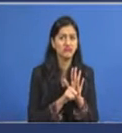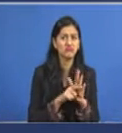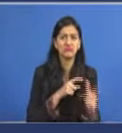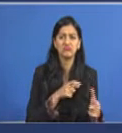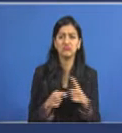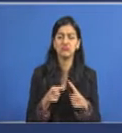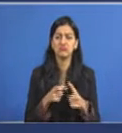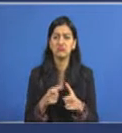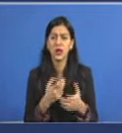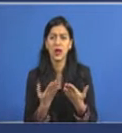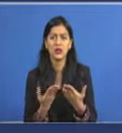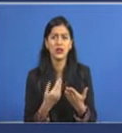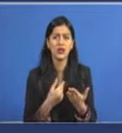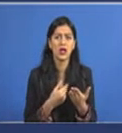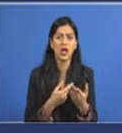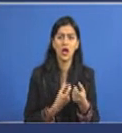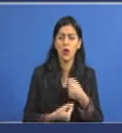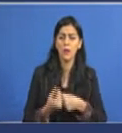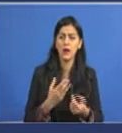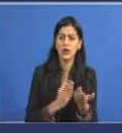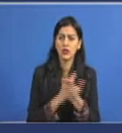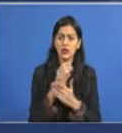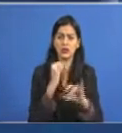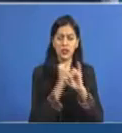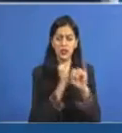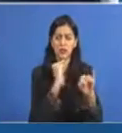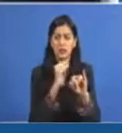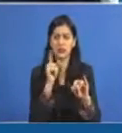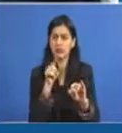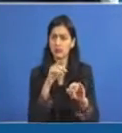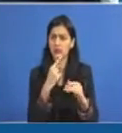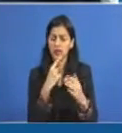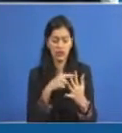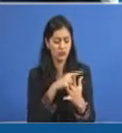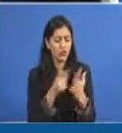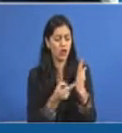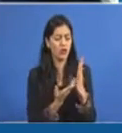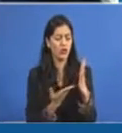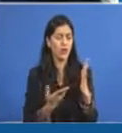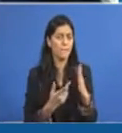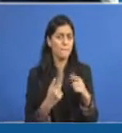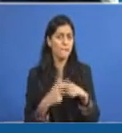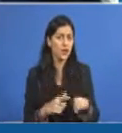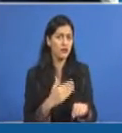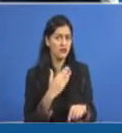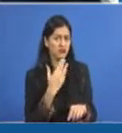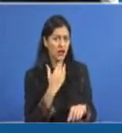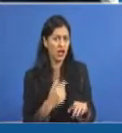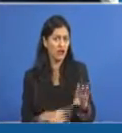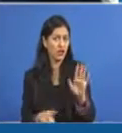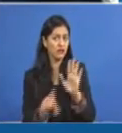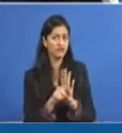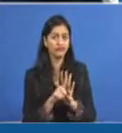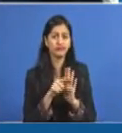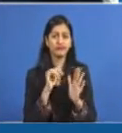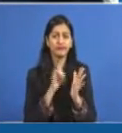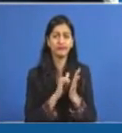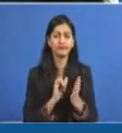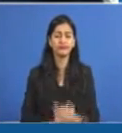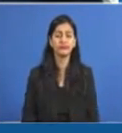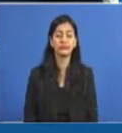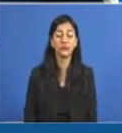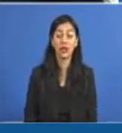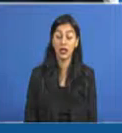de comercio en Internet? Usted hablaba de unos pasos a seguir, ¿pero hay una ley establecida como tal? Es correcto, la